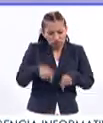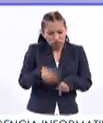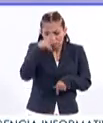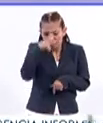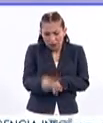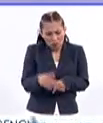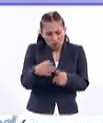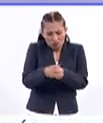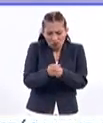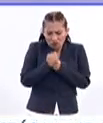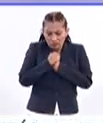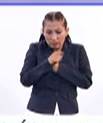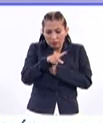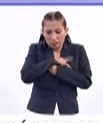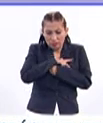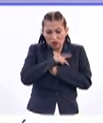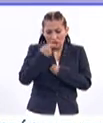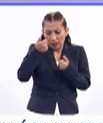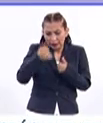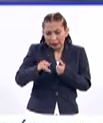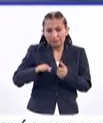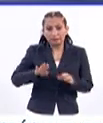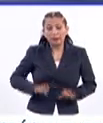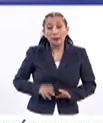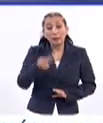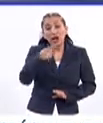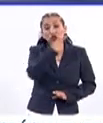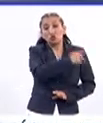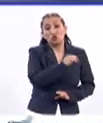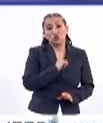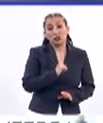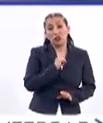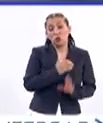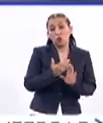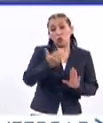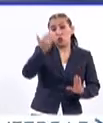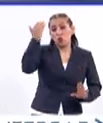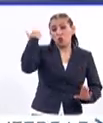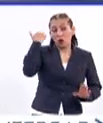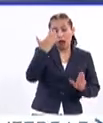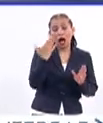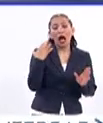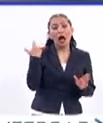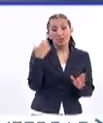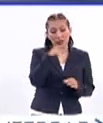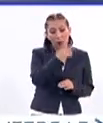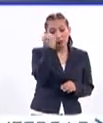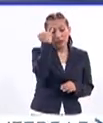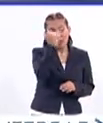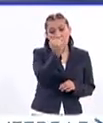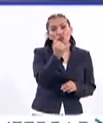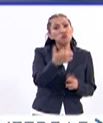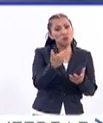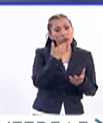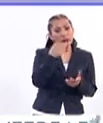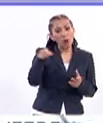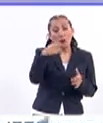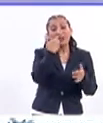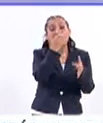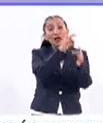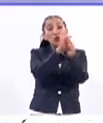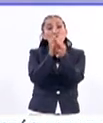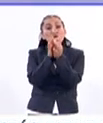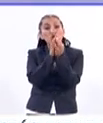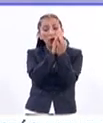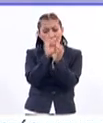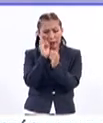no obviar. Pero es una idea que en su siglo funciona, que en su momento es una idea que busca la unidad,